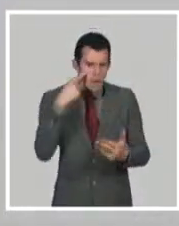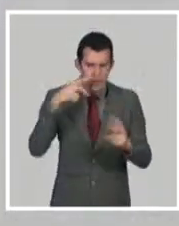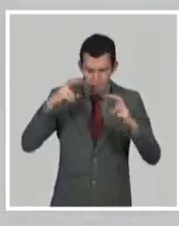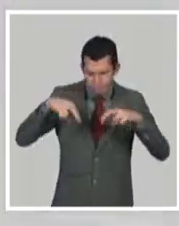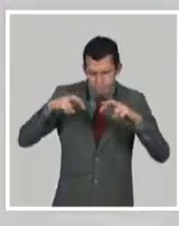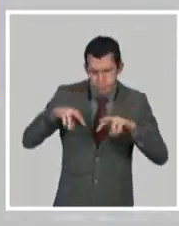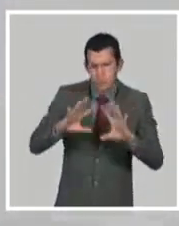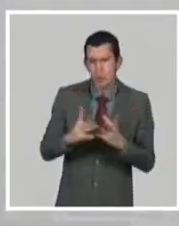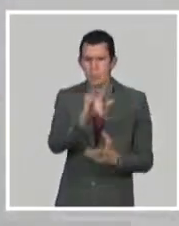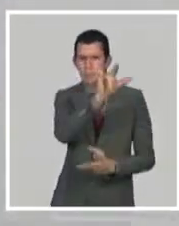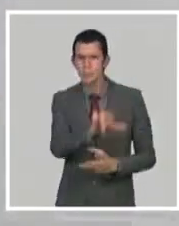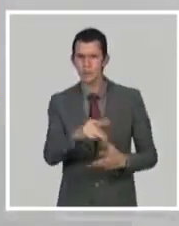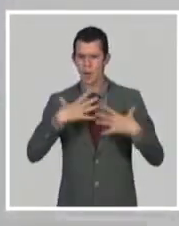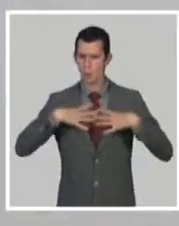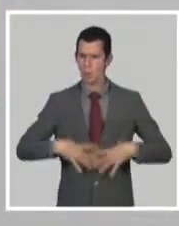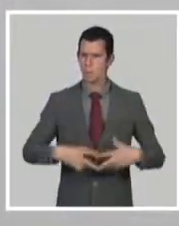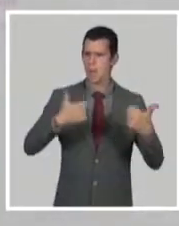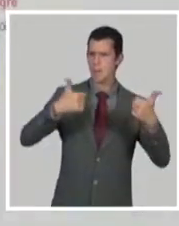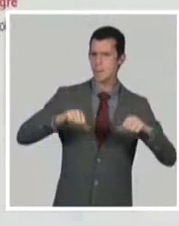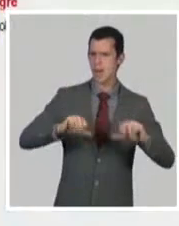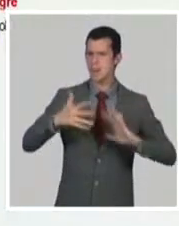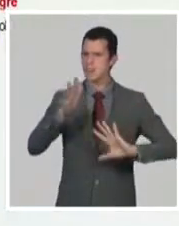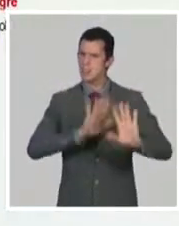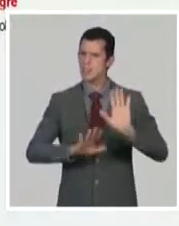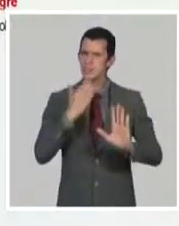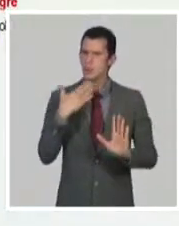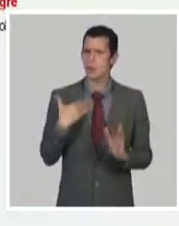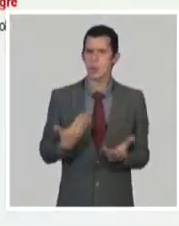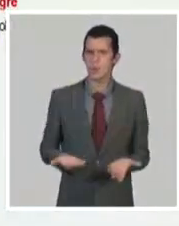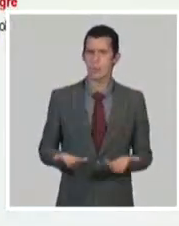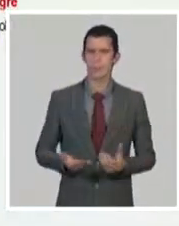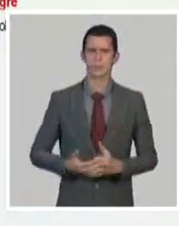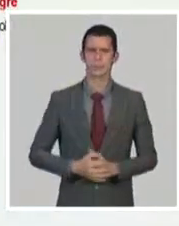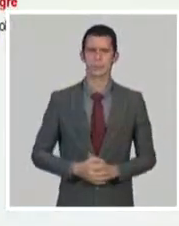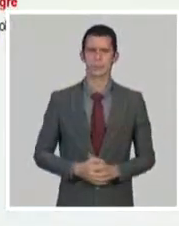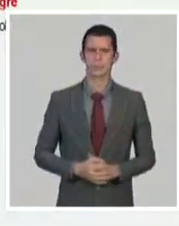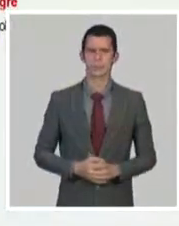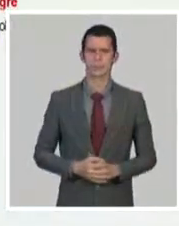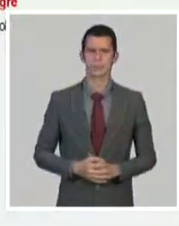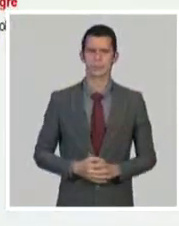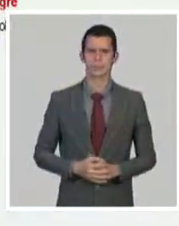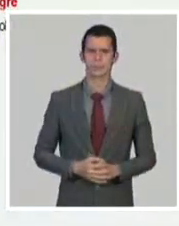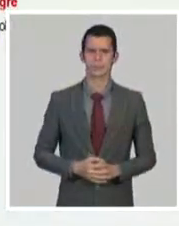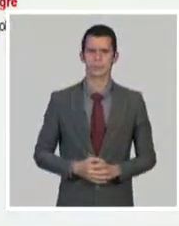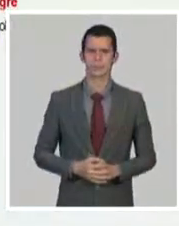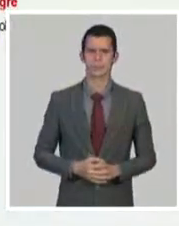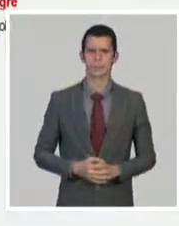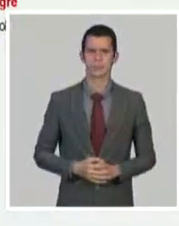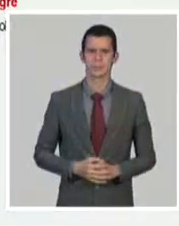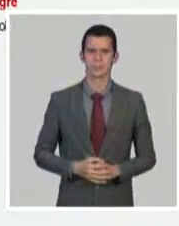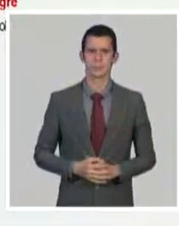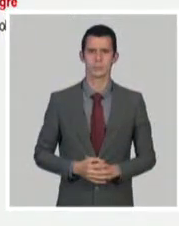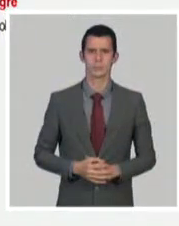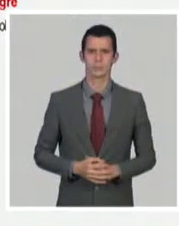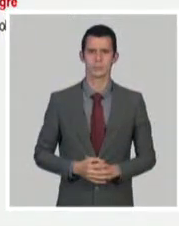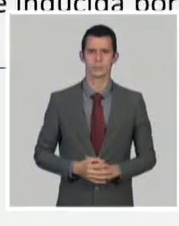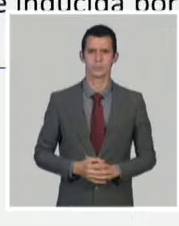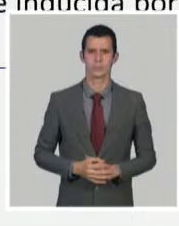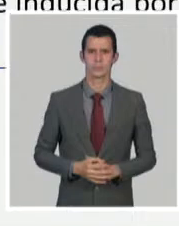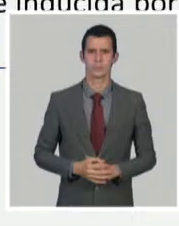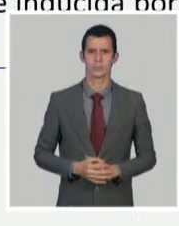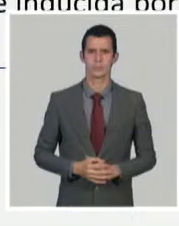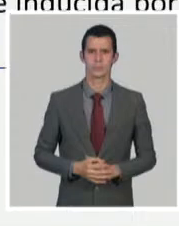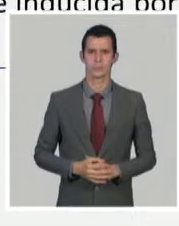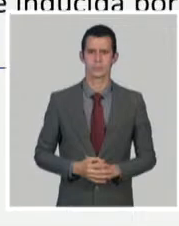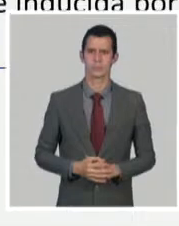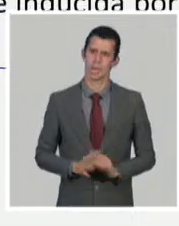de enero, exactamente. Entonces, siguiente, ¿qué podemos decir? Bueno, igual el ensayo se encuentra en su día 56